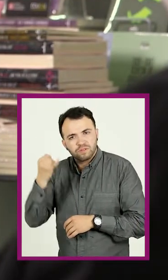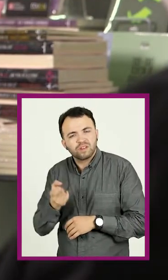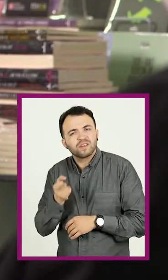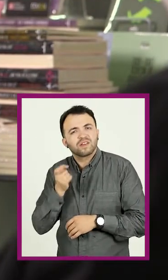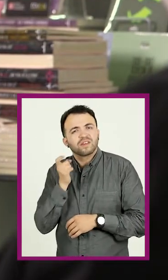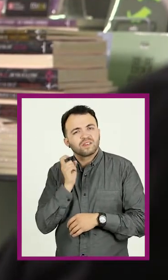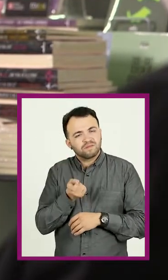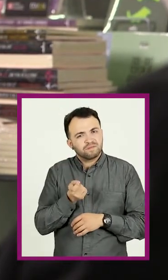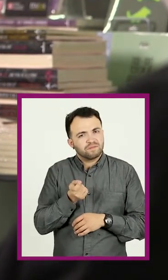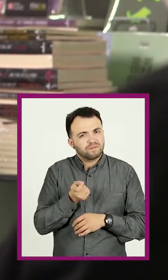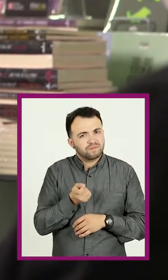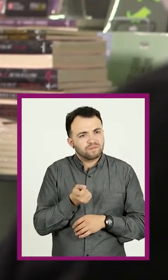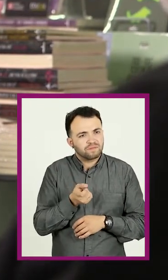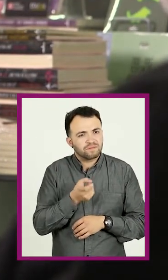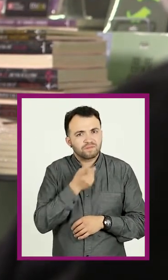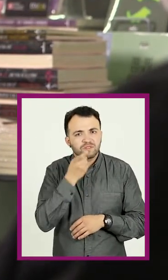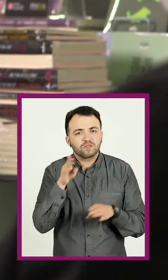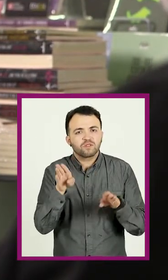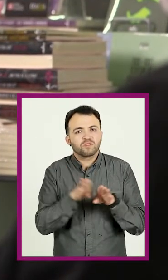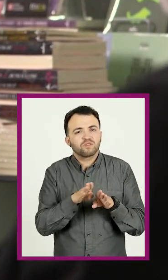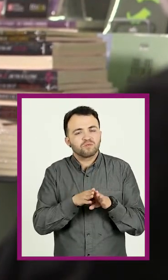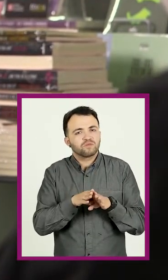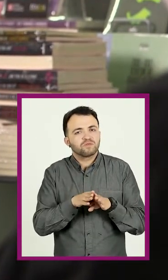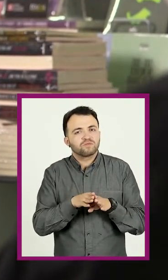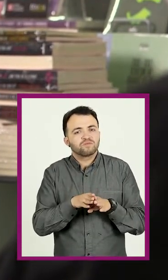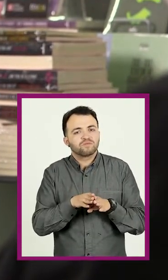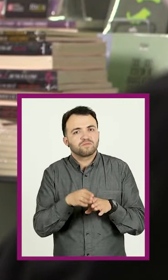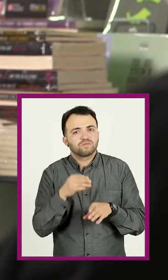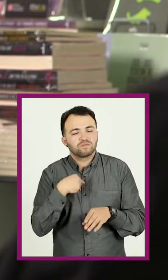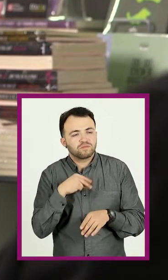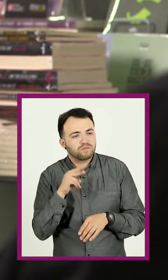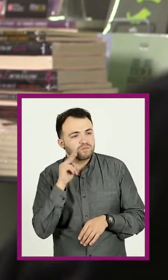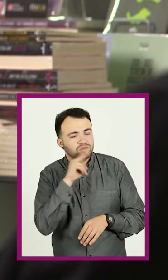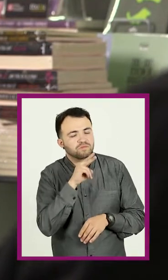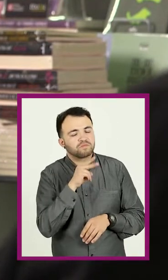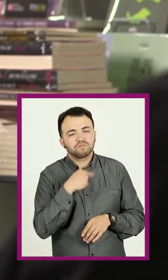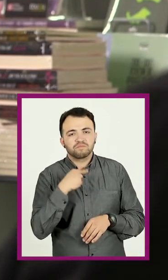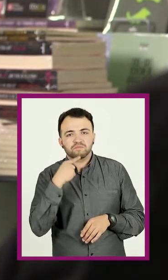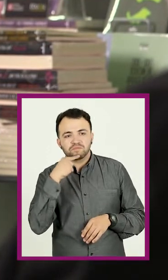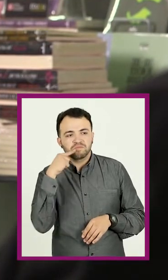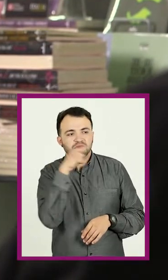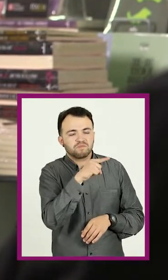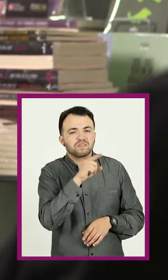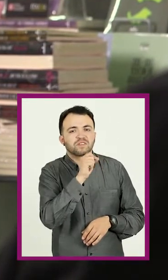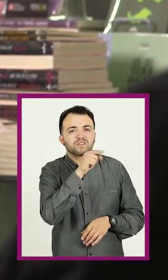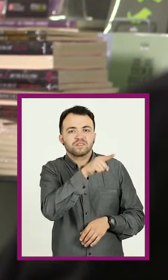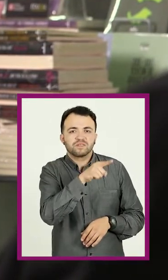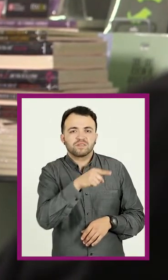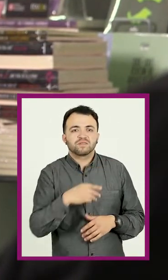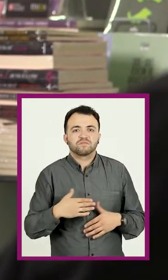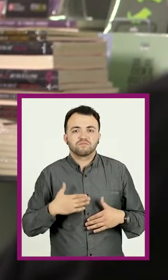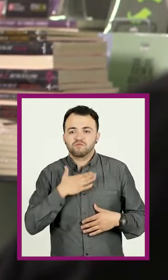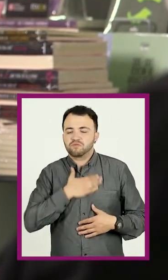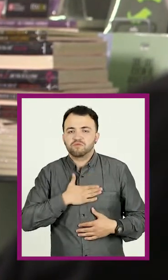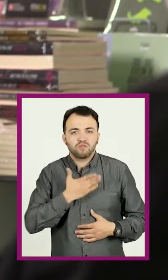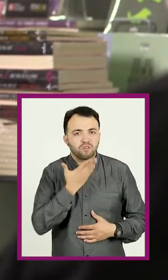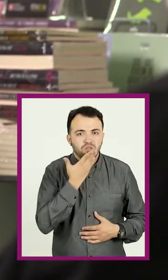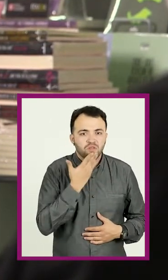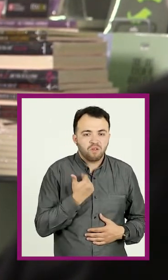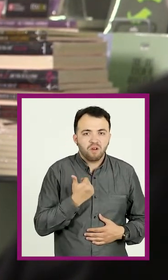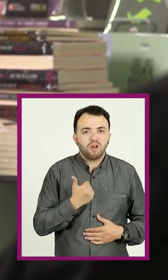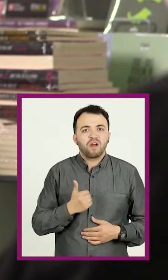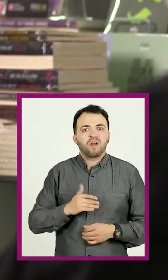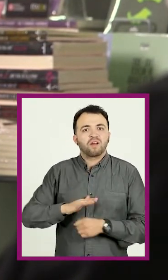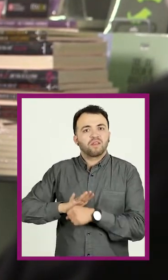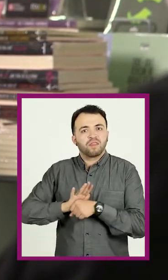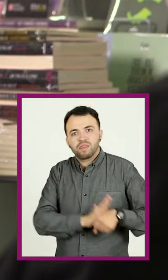al mismo tiempo una crítica radical a la profunda injusticia, a las represiones que